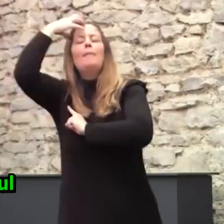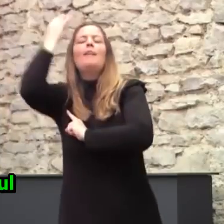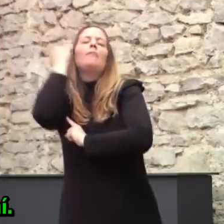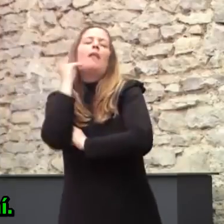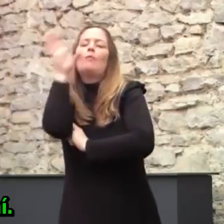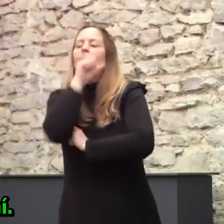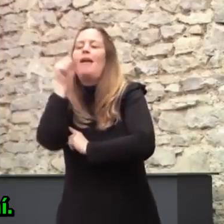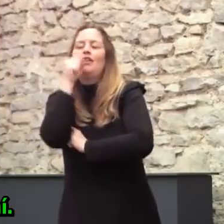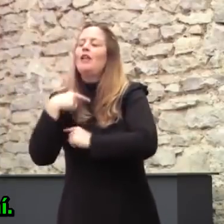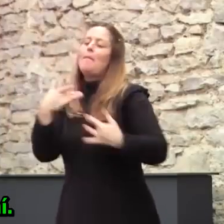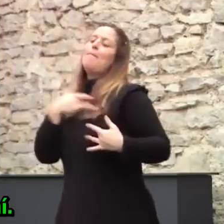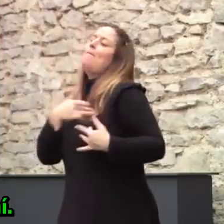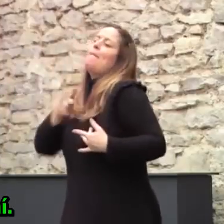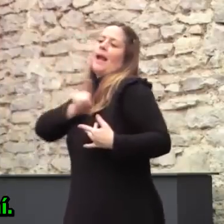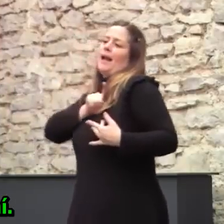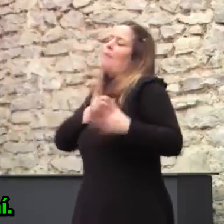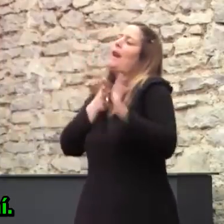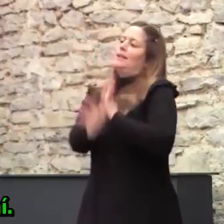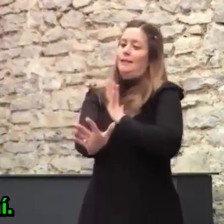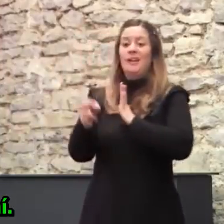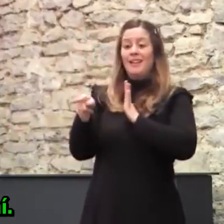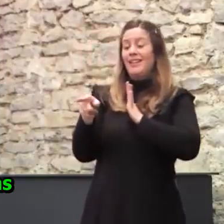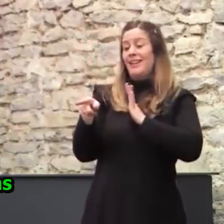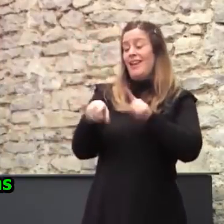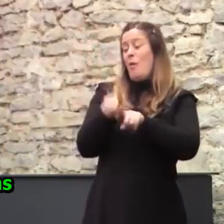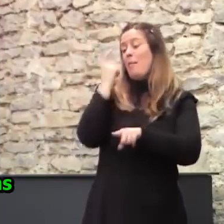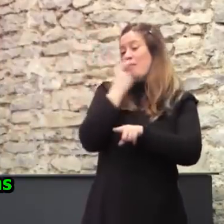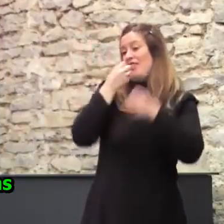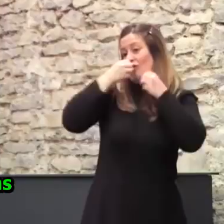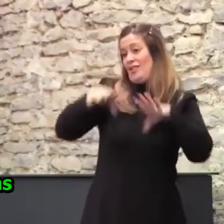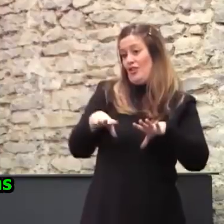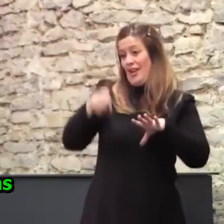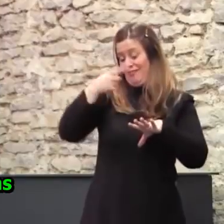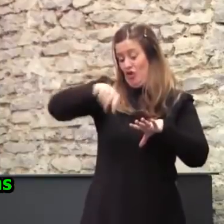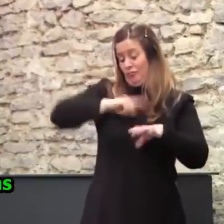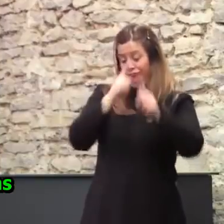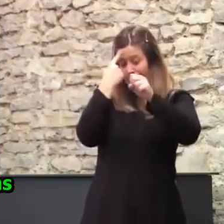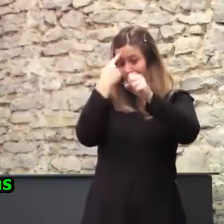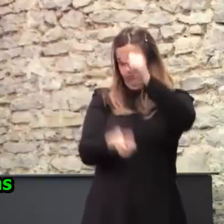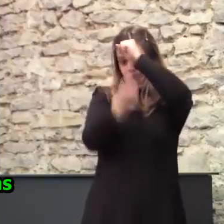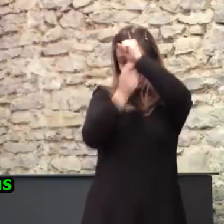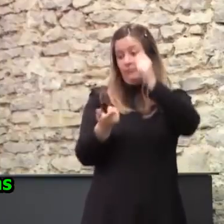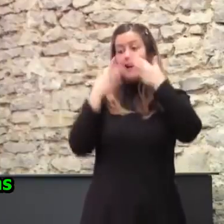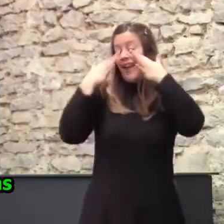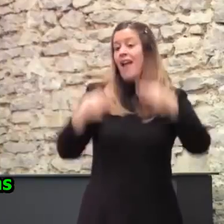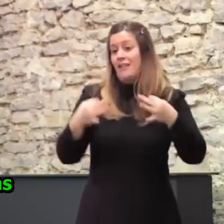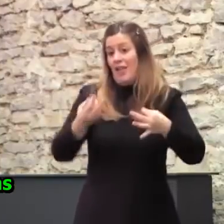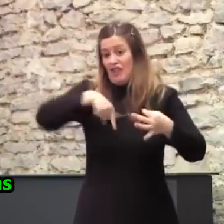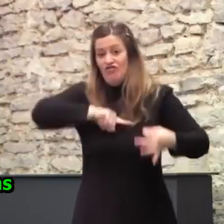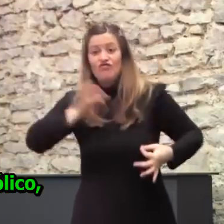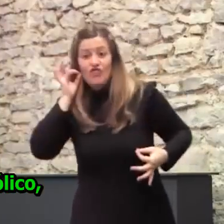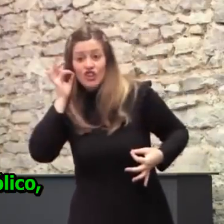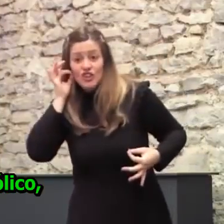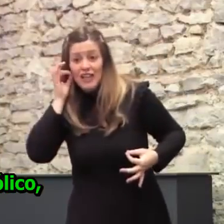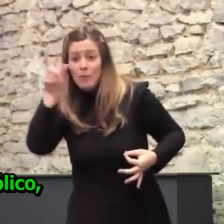para siempre, ¿vale? Es otro de los mitos que nos tienen también un poco ahí, ¿no? Y bueno, la realidad es que nosotras no vamos a salvar a